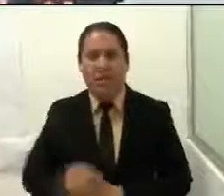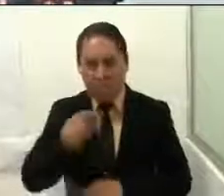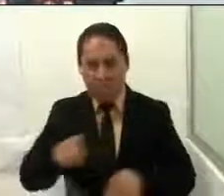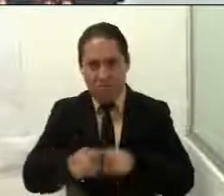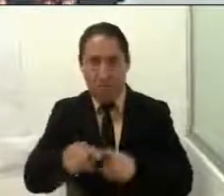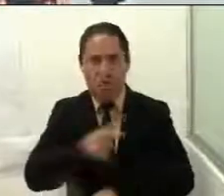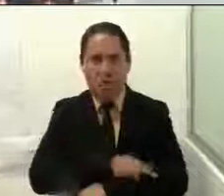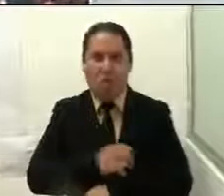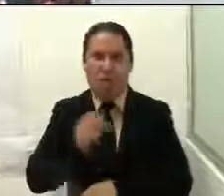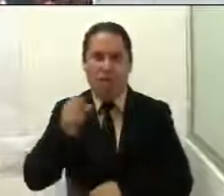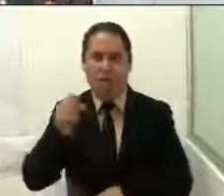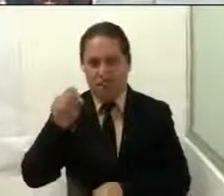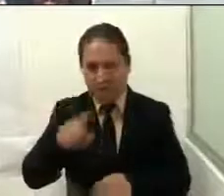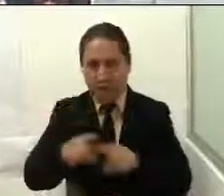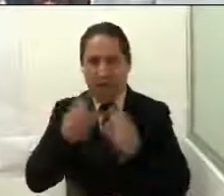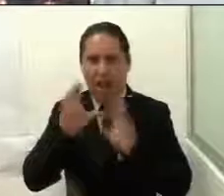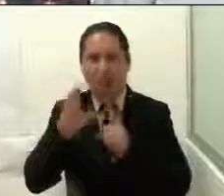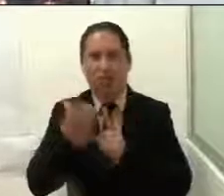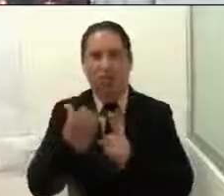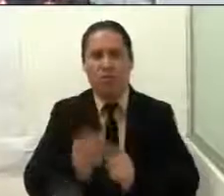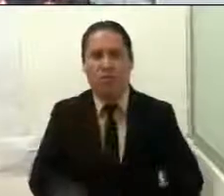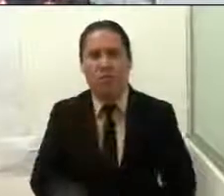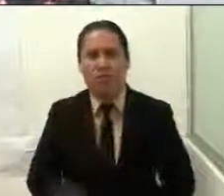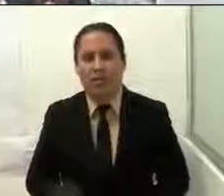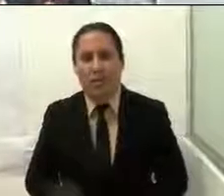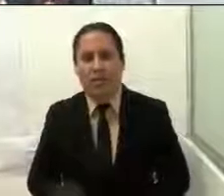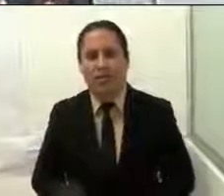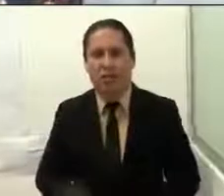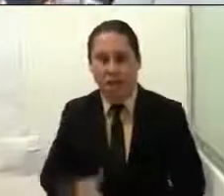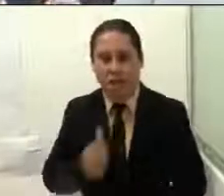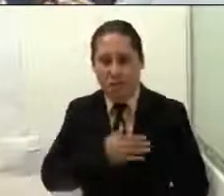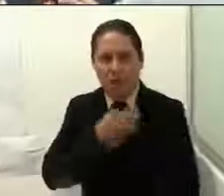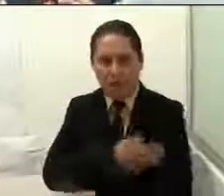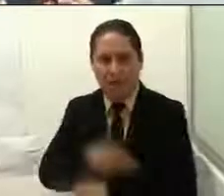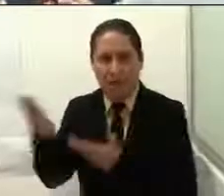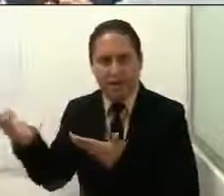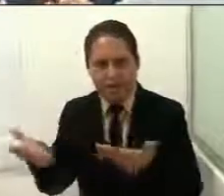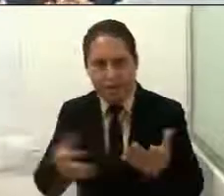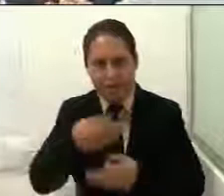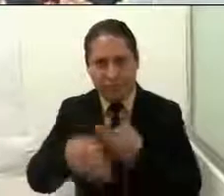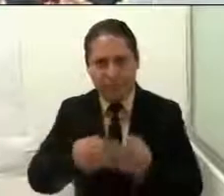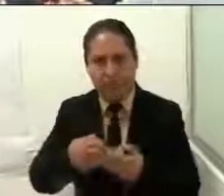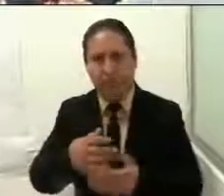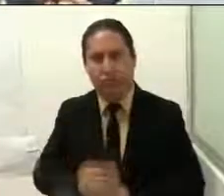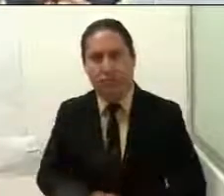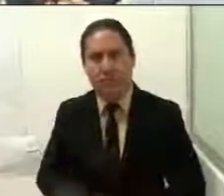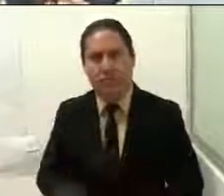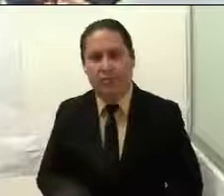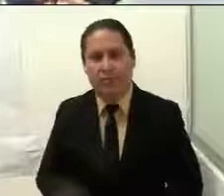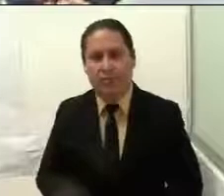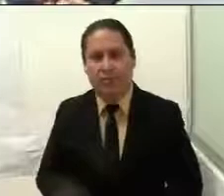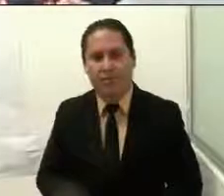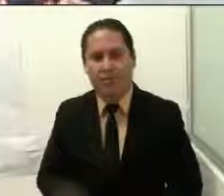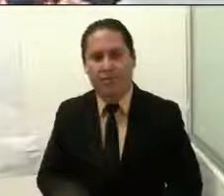gracias diputado presidente muy buenas tardes tengan todos sean bienvenidos a esta en su casa el desarrollo del